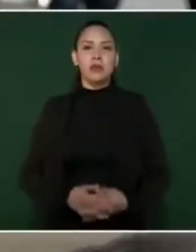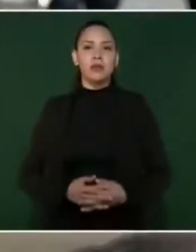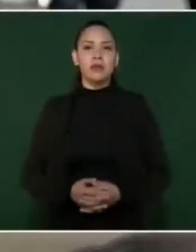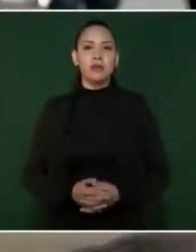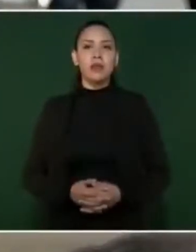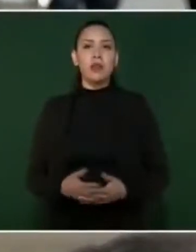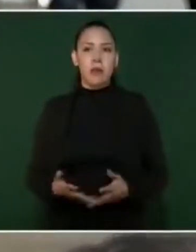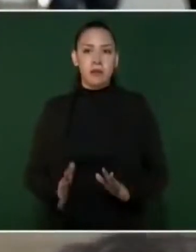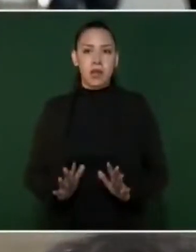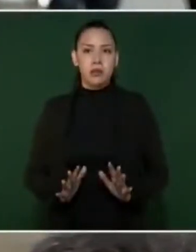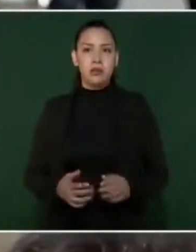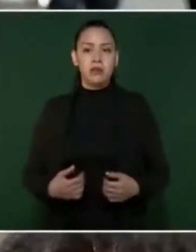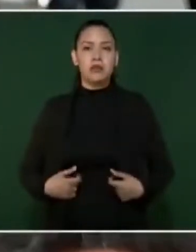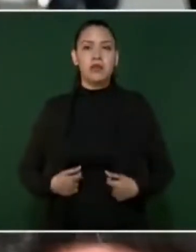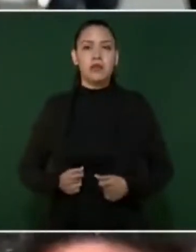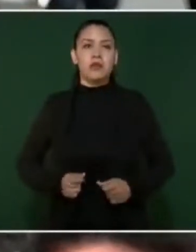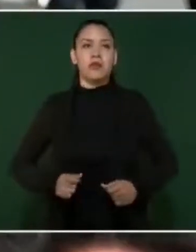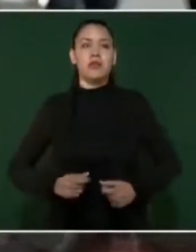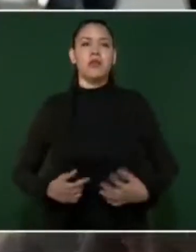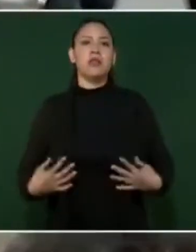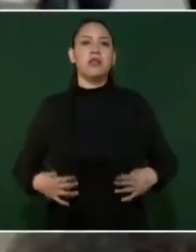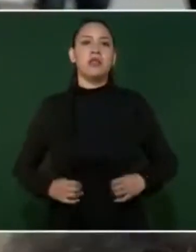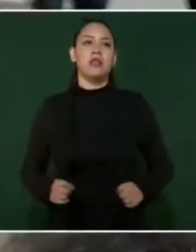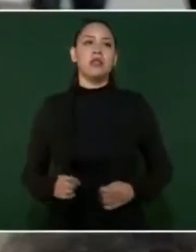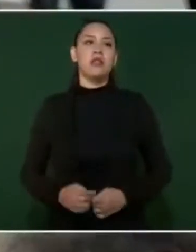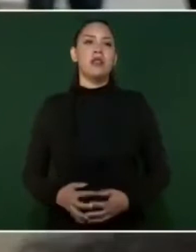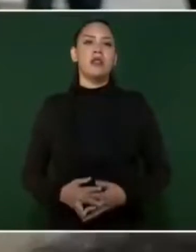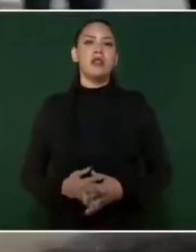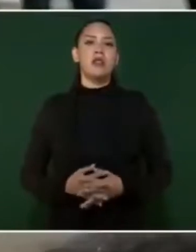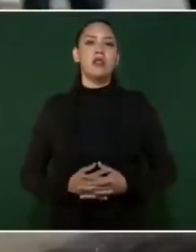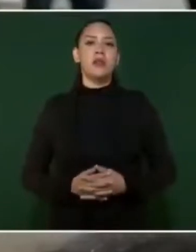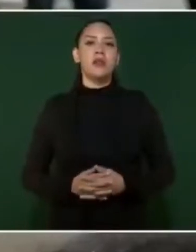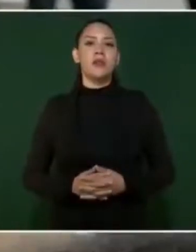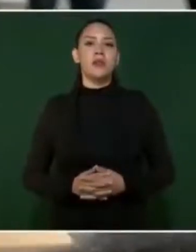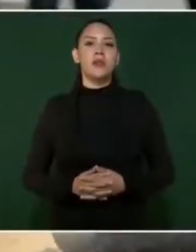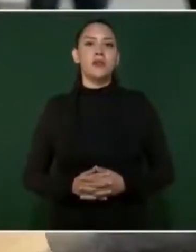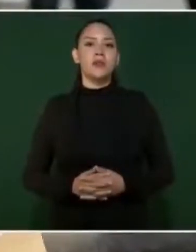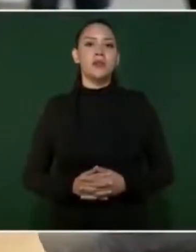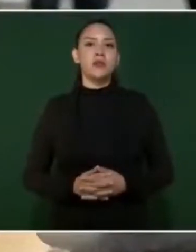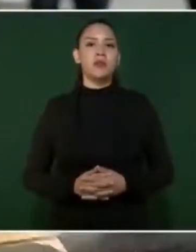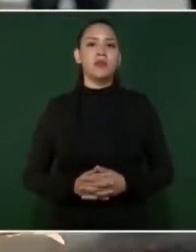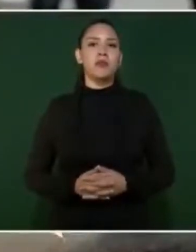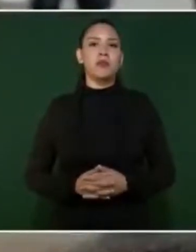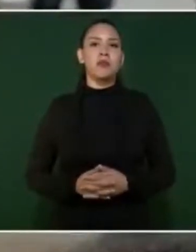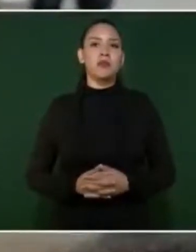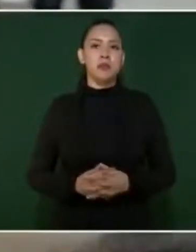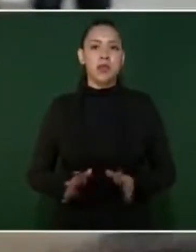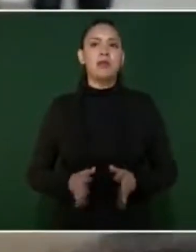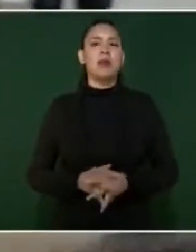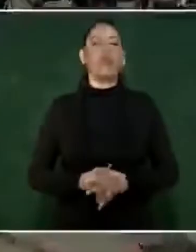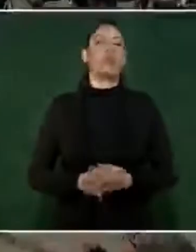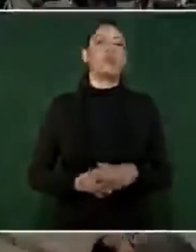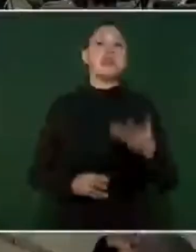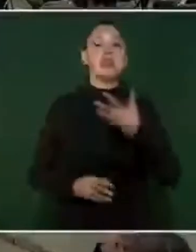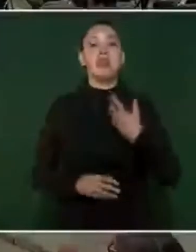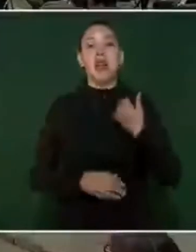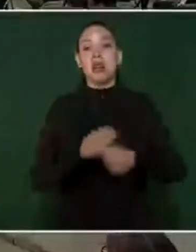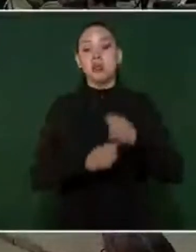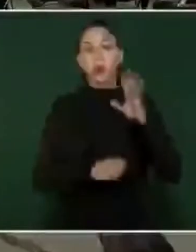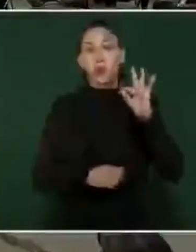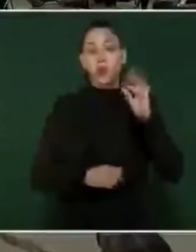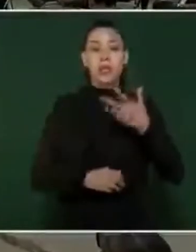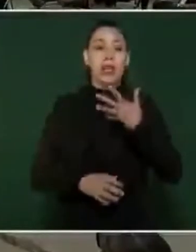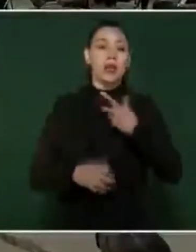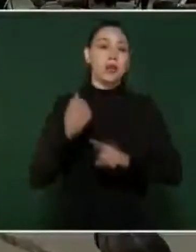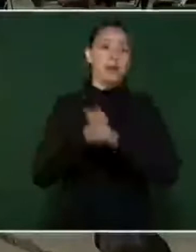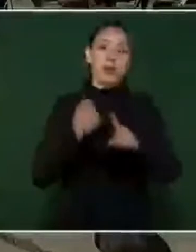agua, 3,000 familias. 2, en el ejido Benito Juárez de Altamira tienen 40 años con un problema en el Tribunal Superior Agrario,